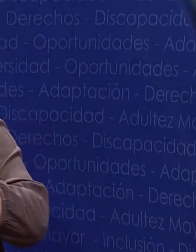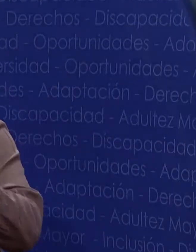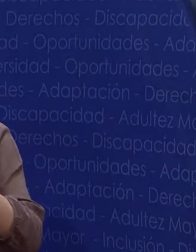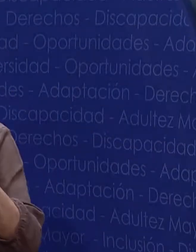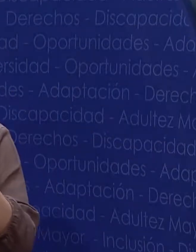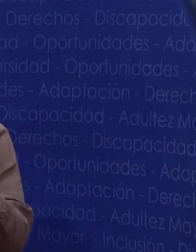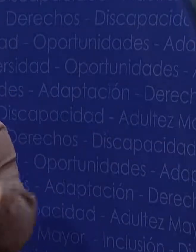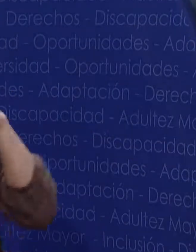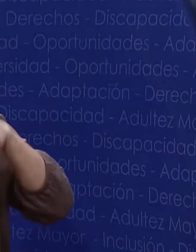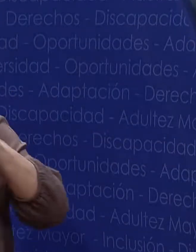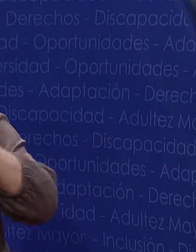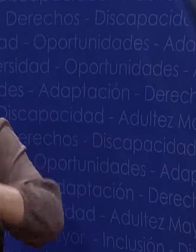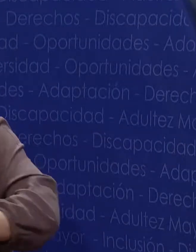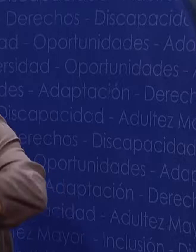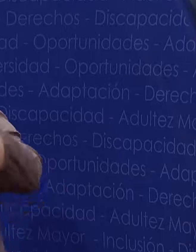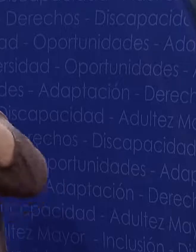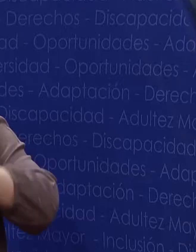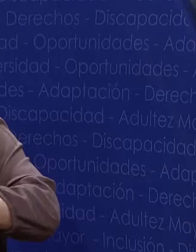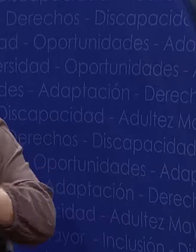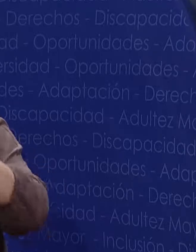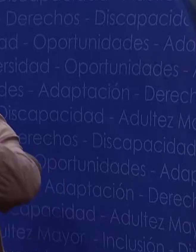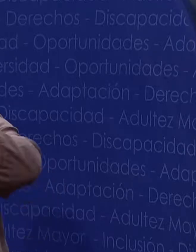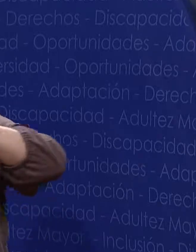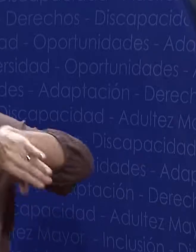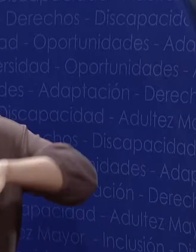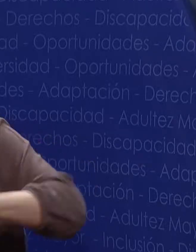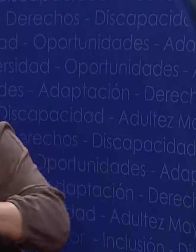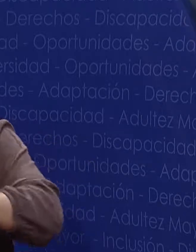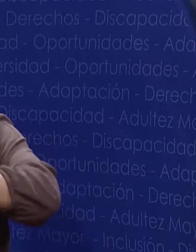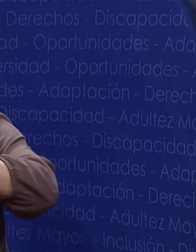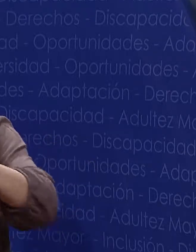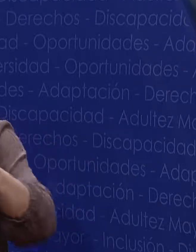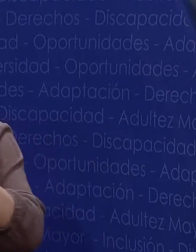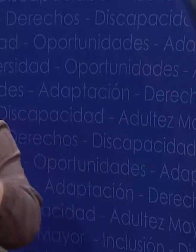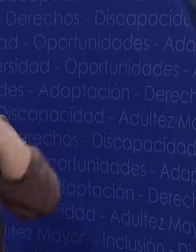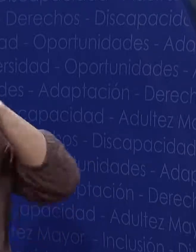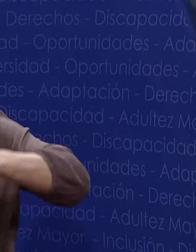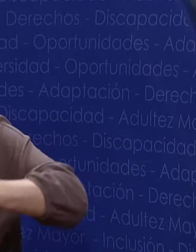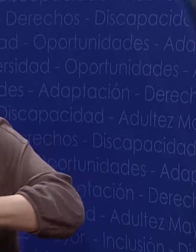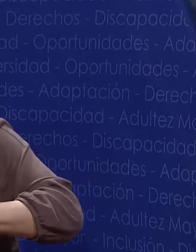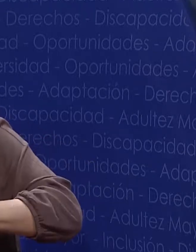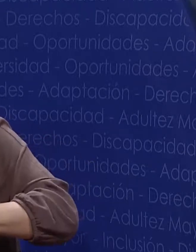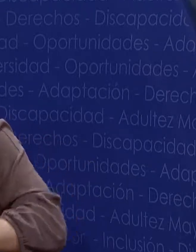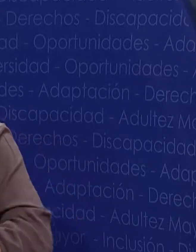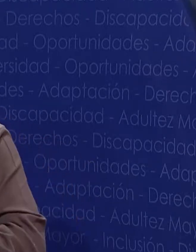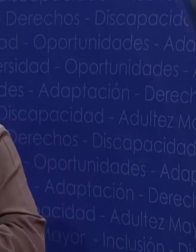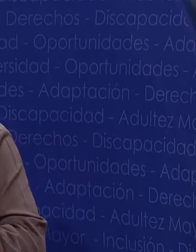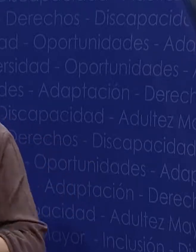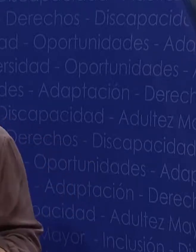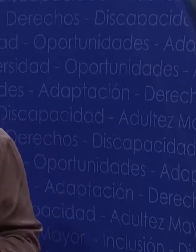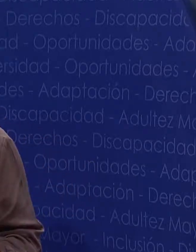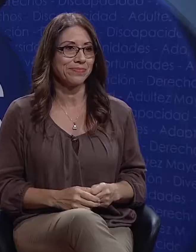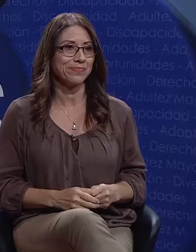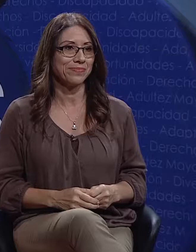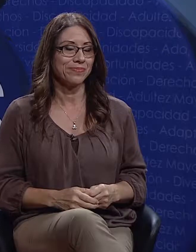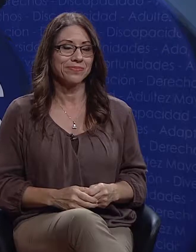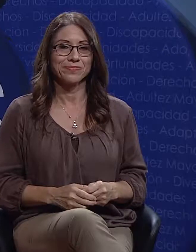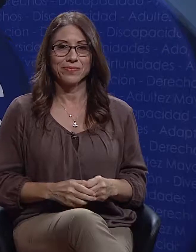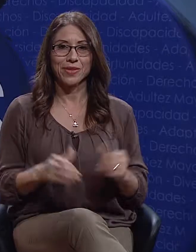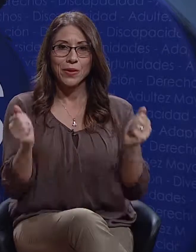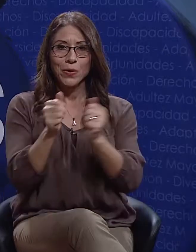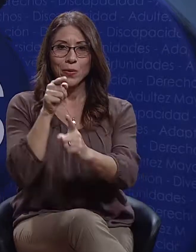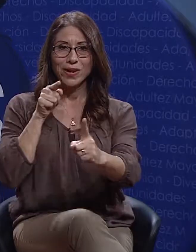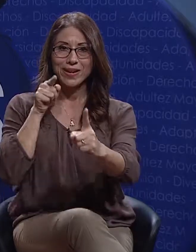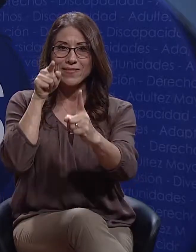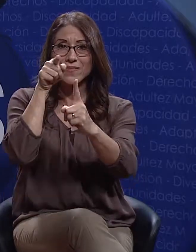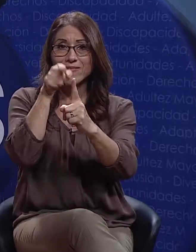Del cumplimiento de derechos a las personas con discapacidad, pasamos a hablar sobre los derechos de las personas adultas mayores. Con el